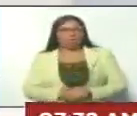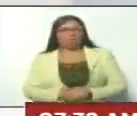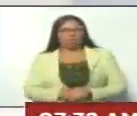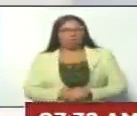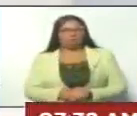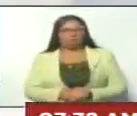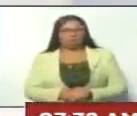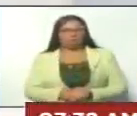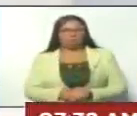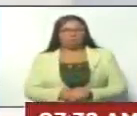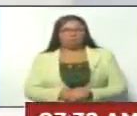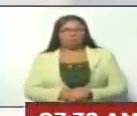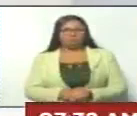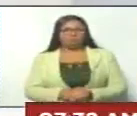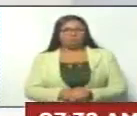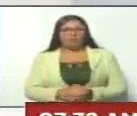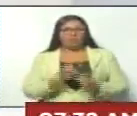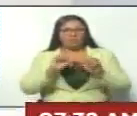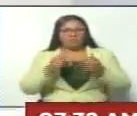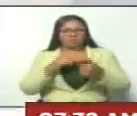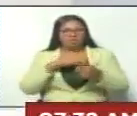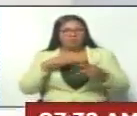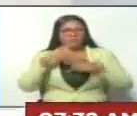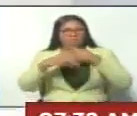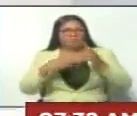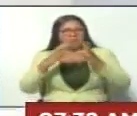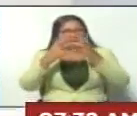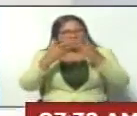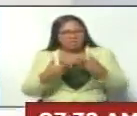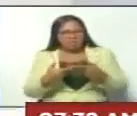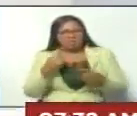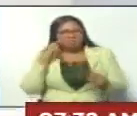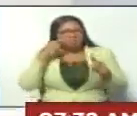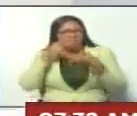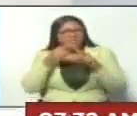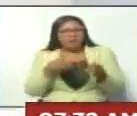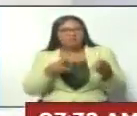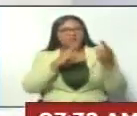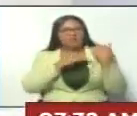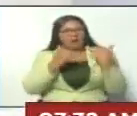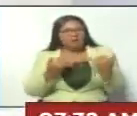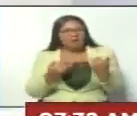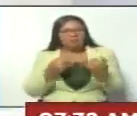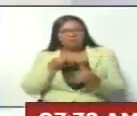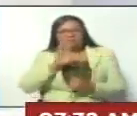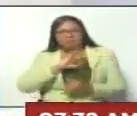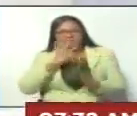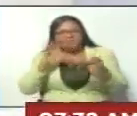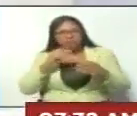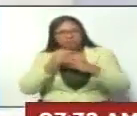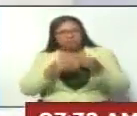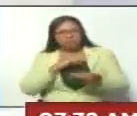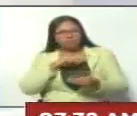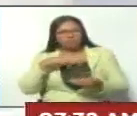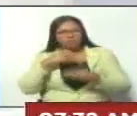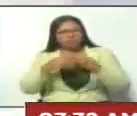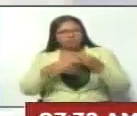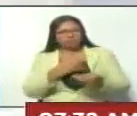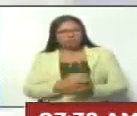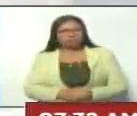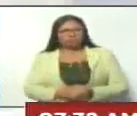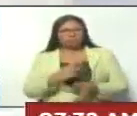de protección. Iniciamos unos procedimientos administrativos para determinar las responsabilidades que hay en el caso. Cuando tú hablas de un